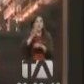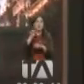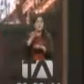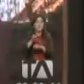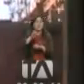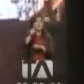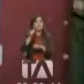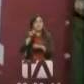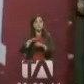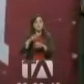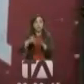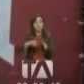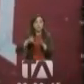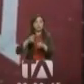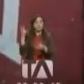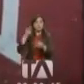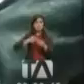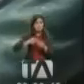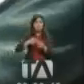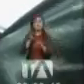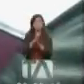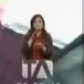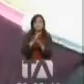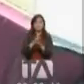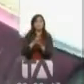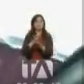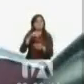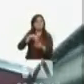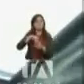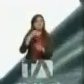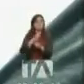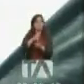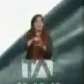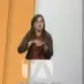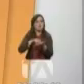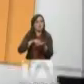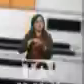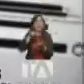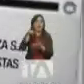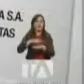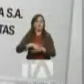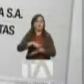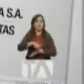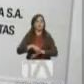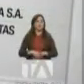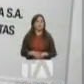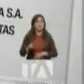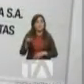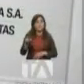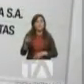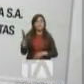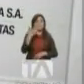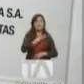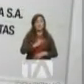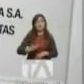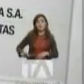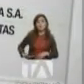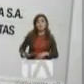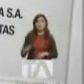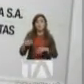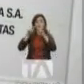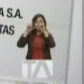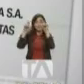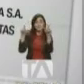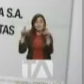de participación de los ejecutivos respecto de la firma de las adendas. El entonces presidente de Hidropastaza recomienda